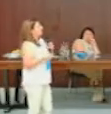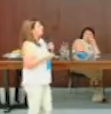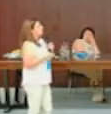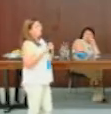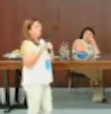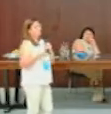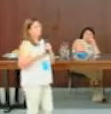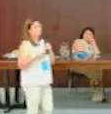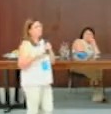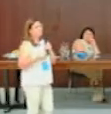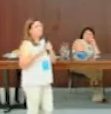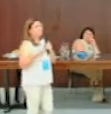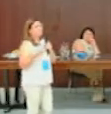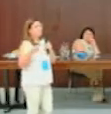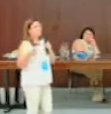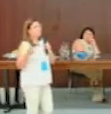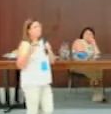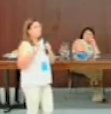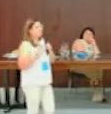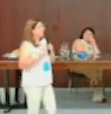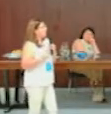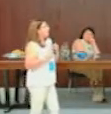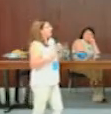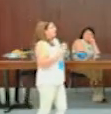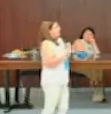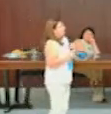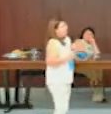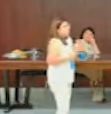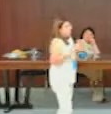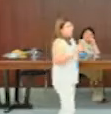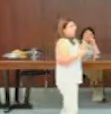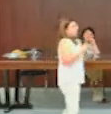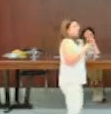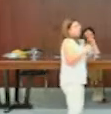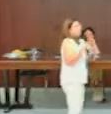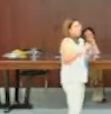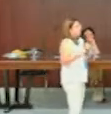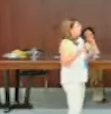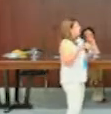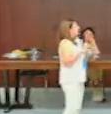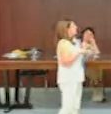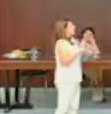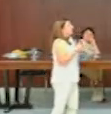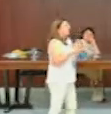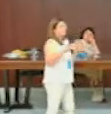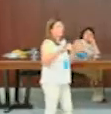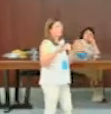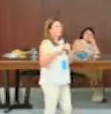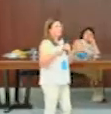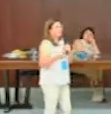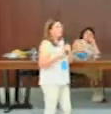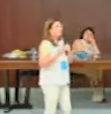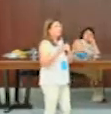especialidades, mucha tecnología, entonces a veces hay muchos médicos que atienden muchos pacientes por